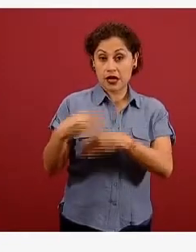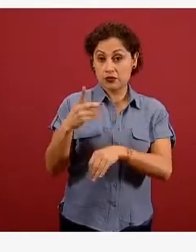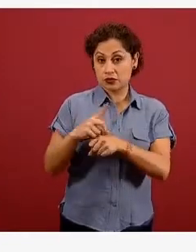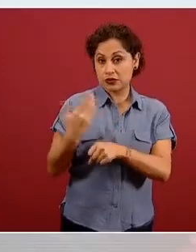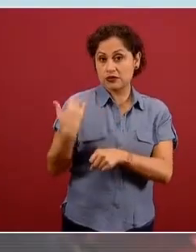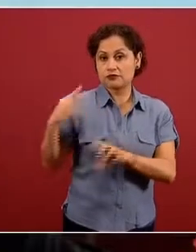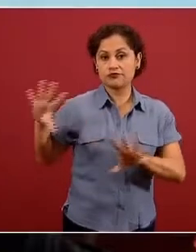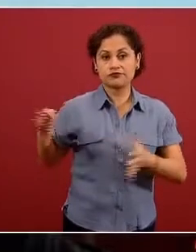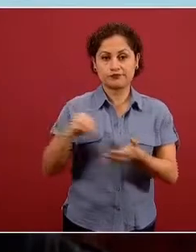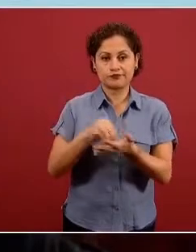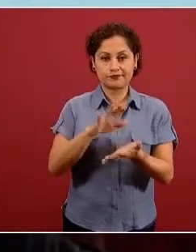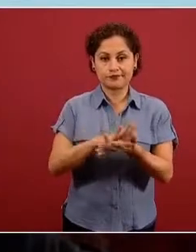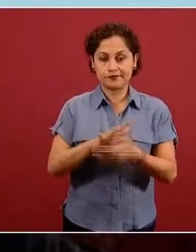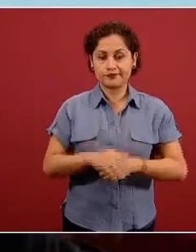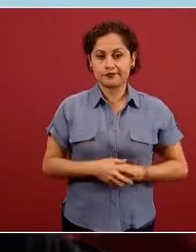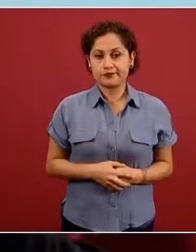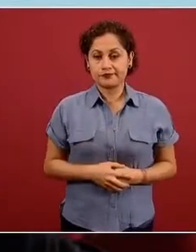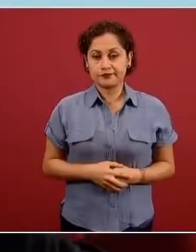días. La siguiente.